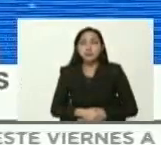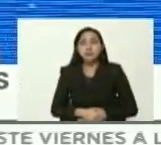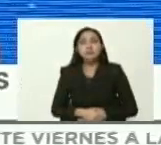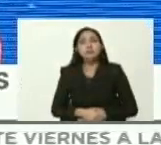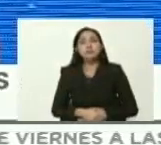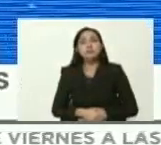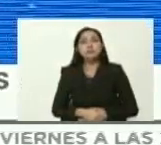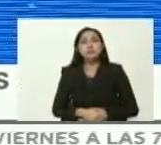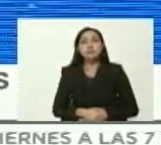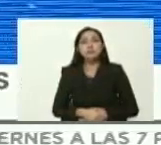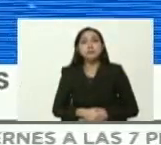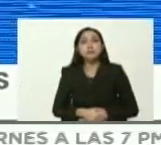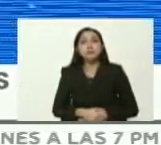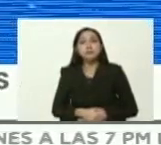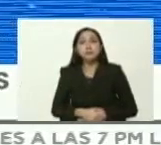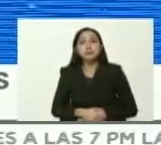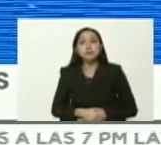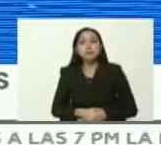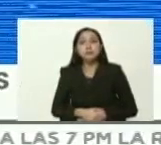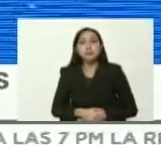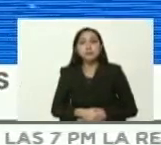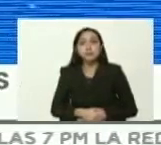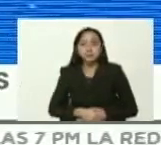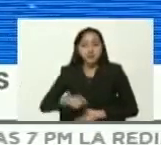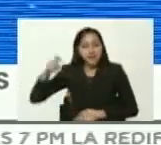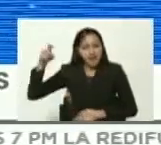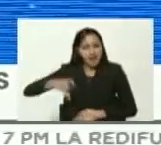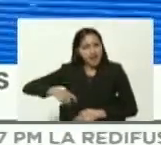la necesaria